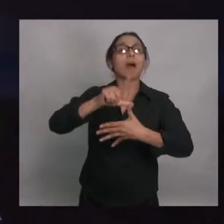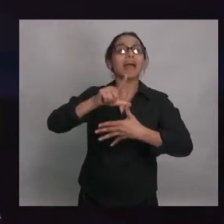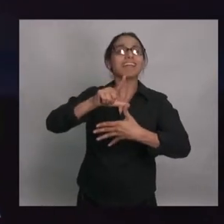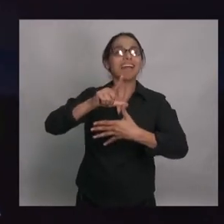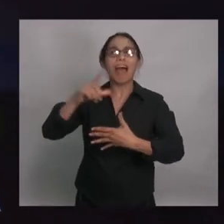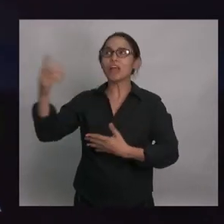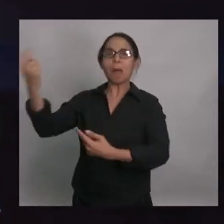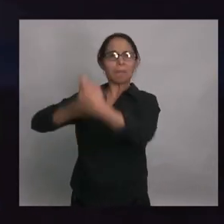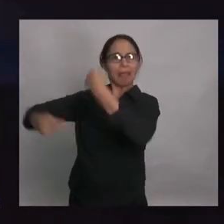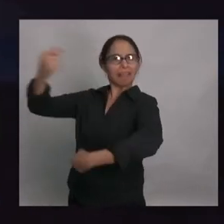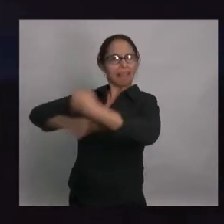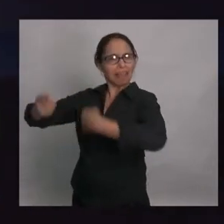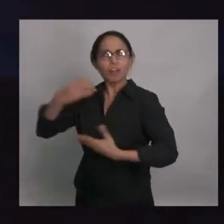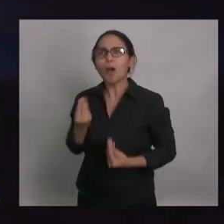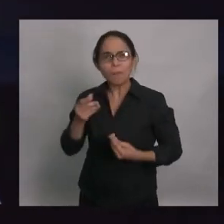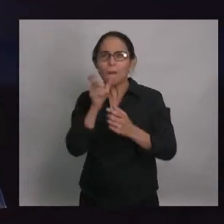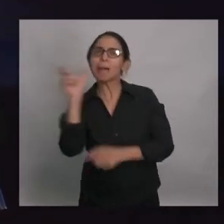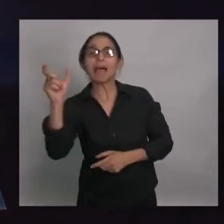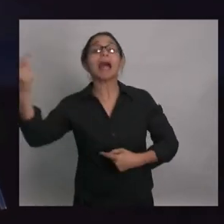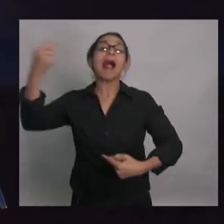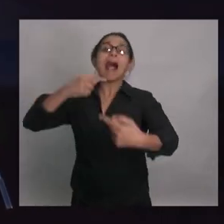que lo que hacen es llenarnos de orgullo